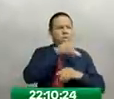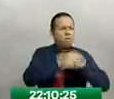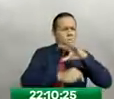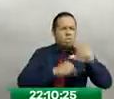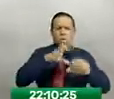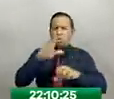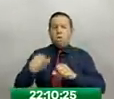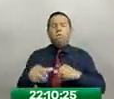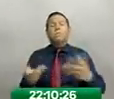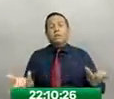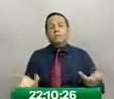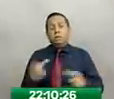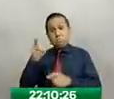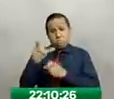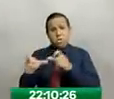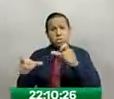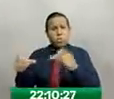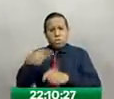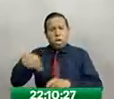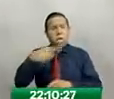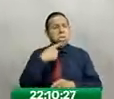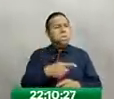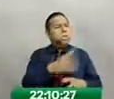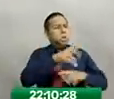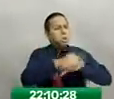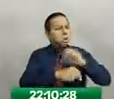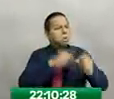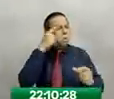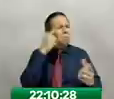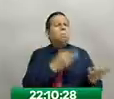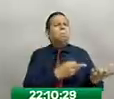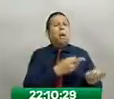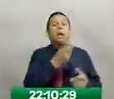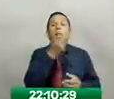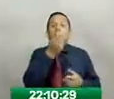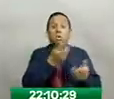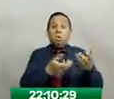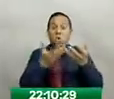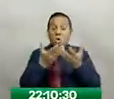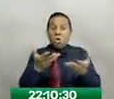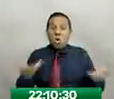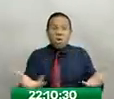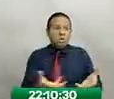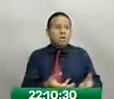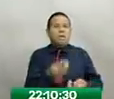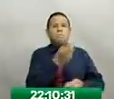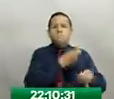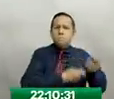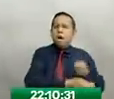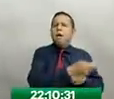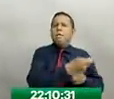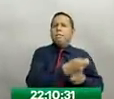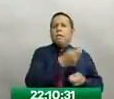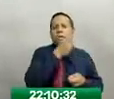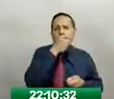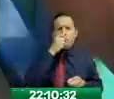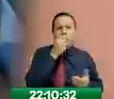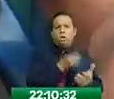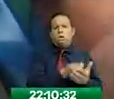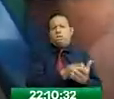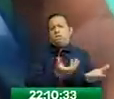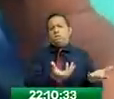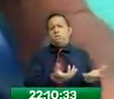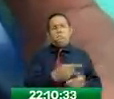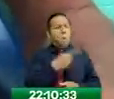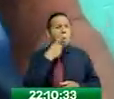moradores, más bien, lo que le sirva para comprar droga. Pero acá ya ahora sí ya es el mismo, es un negro alto, flaco. Parece un bobote que por aquí